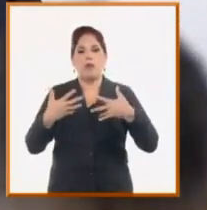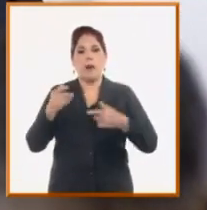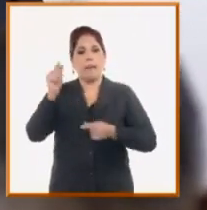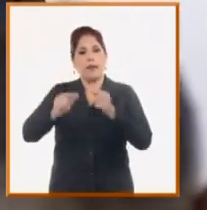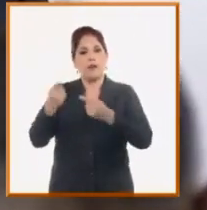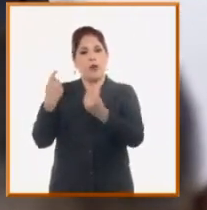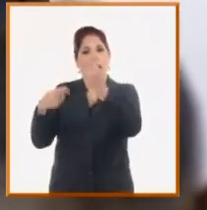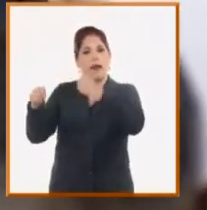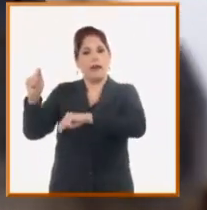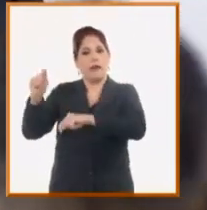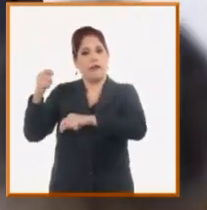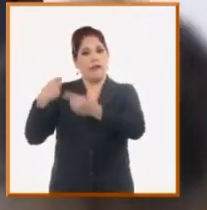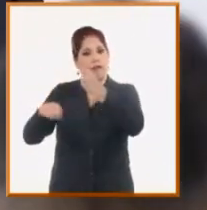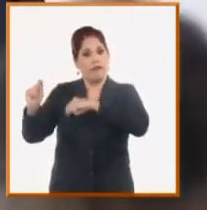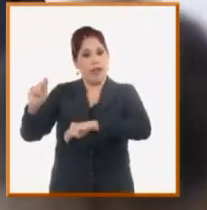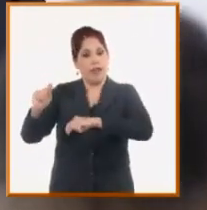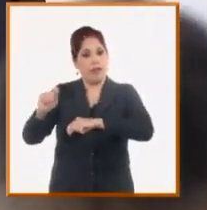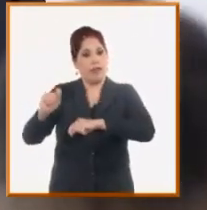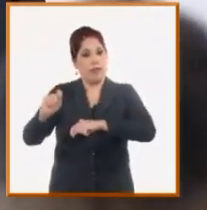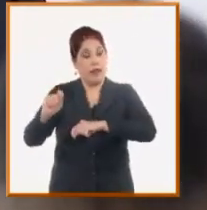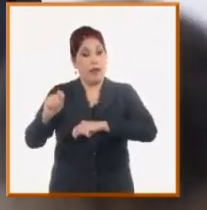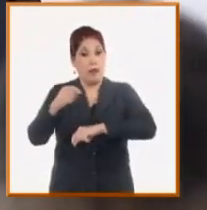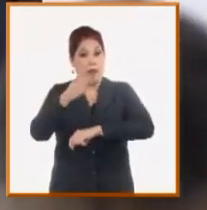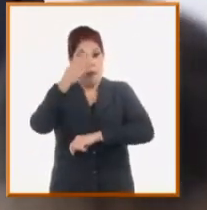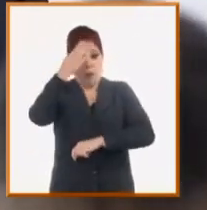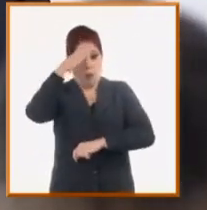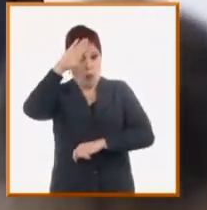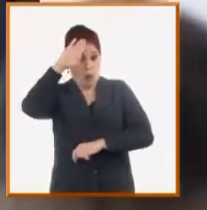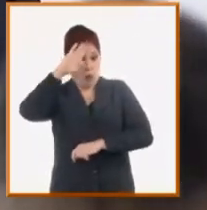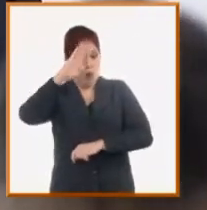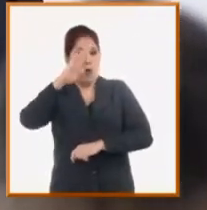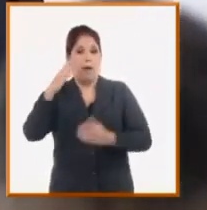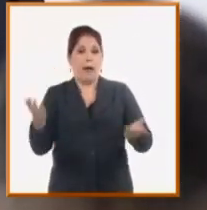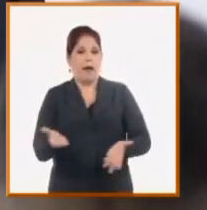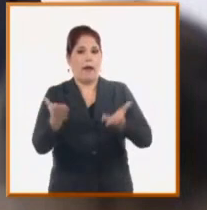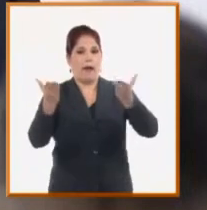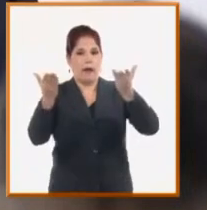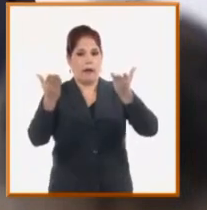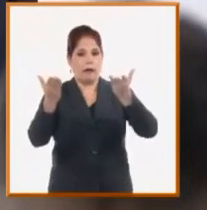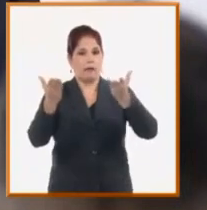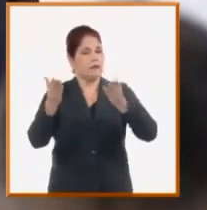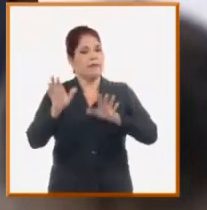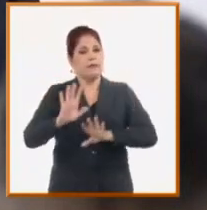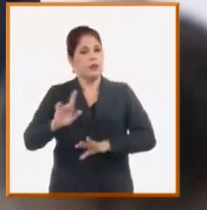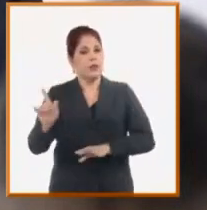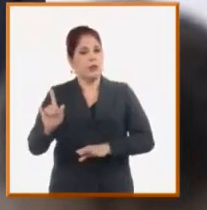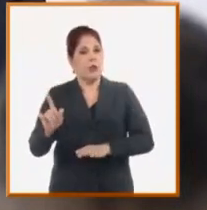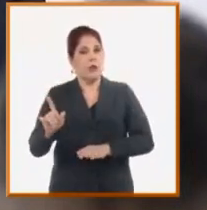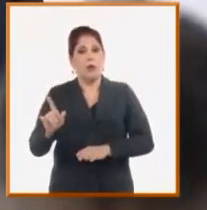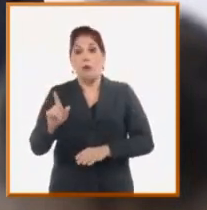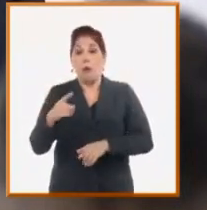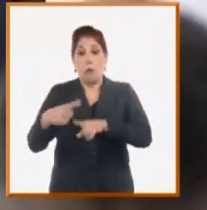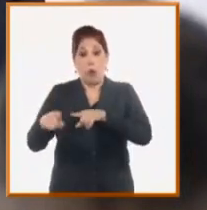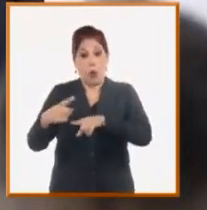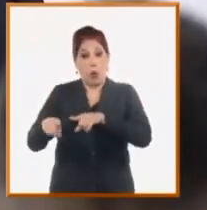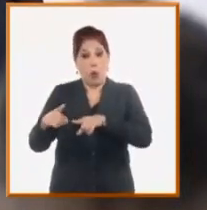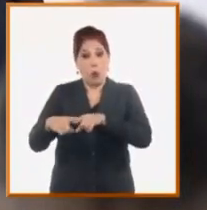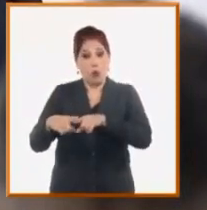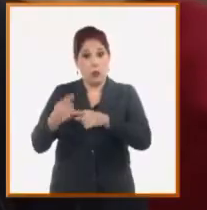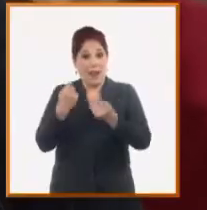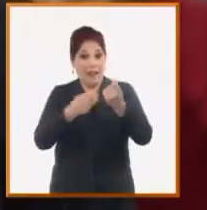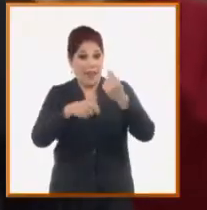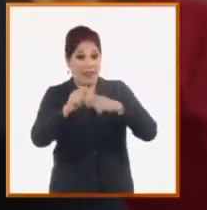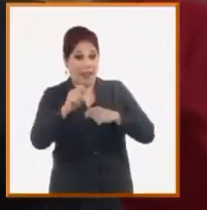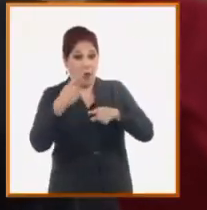primas para producir en Cuba. Y desestimule a todo el que importe productos listos para la venta,